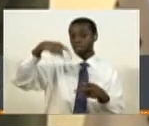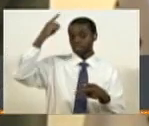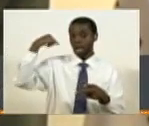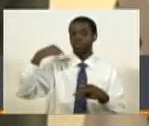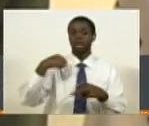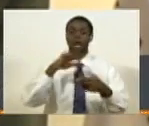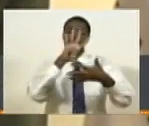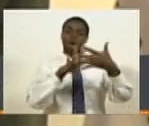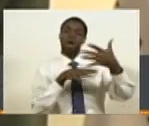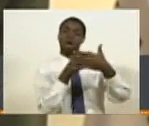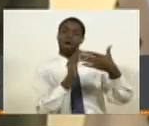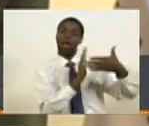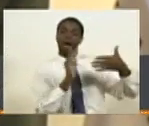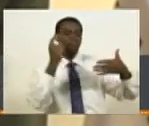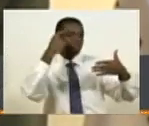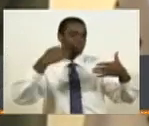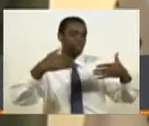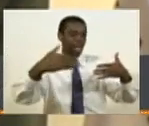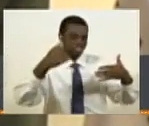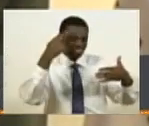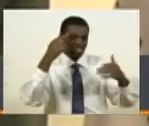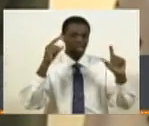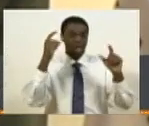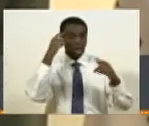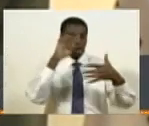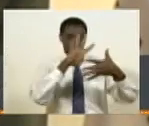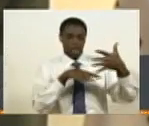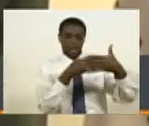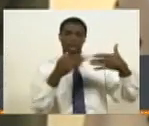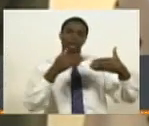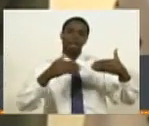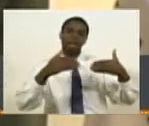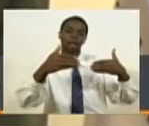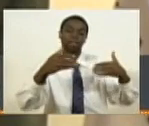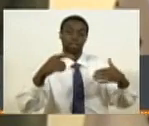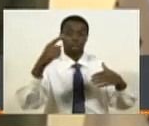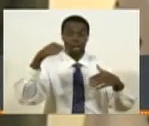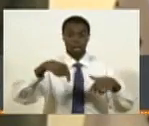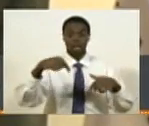cronograma, el calendario electoral del año